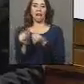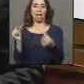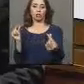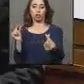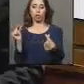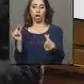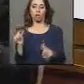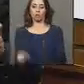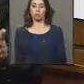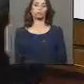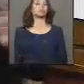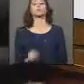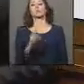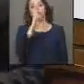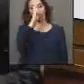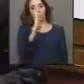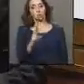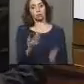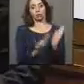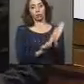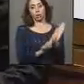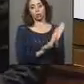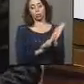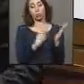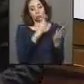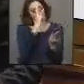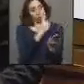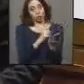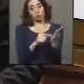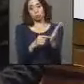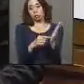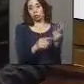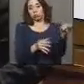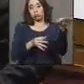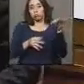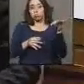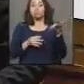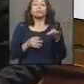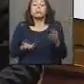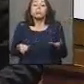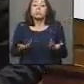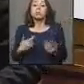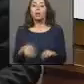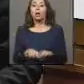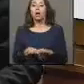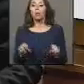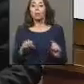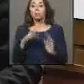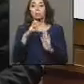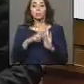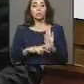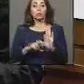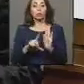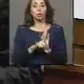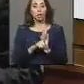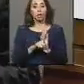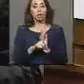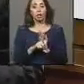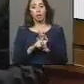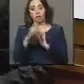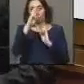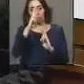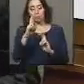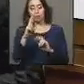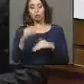Es el respeto a este producto el que me lleva a estar de acuerdo con el proyecto de ley. El respeto